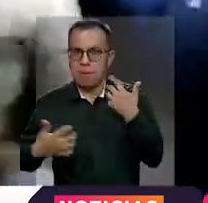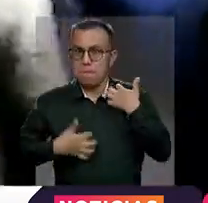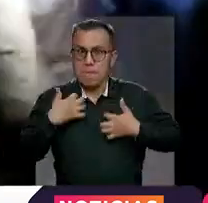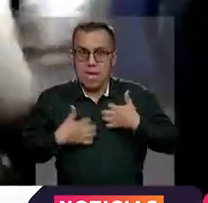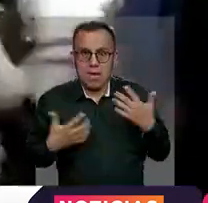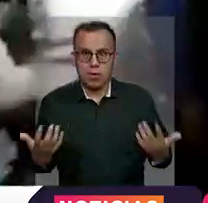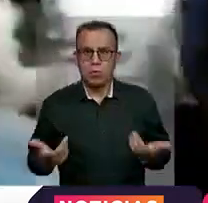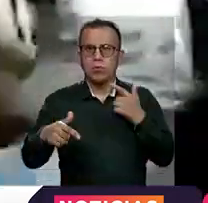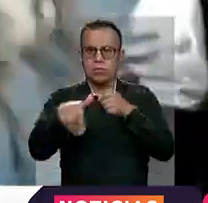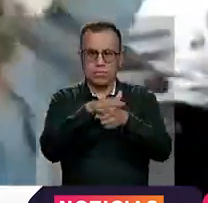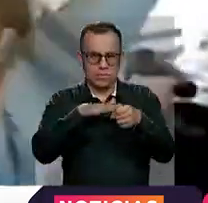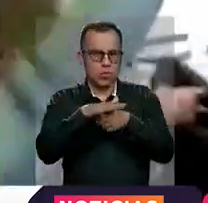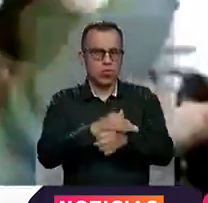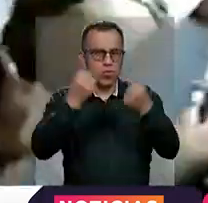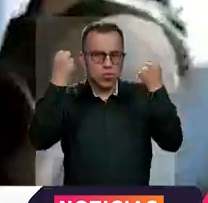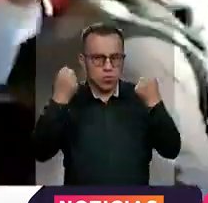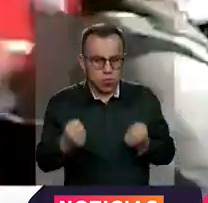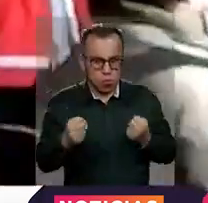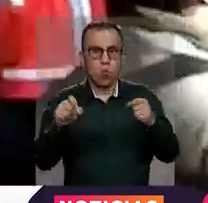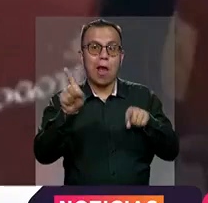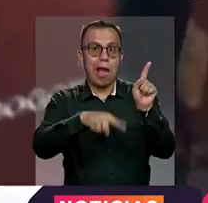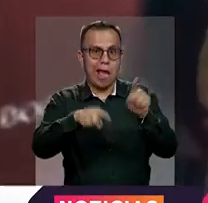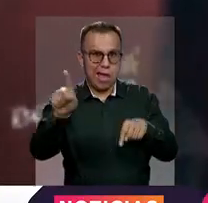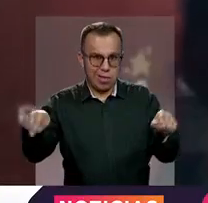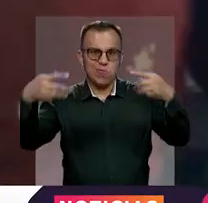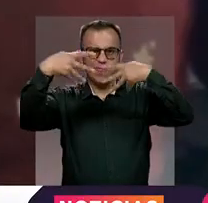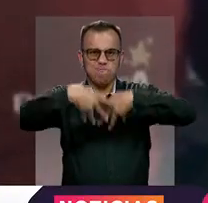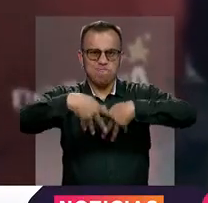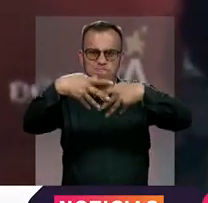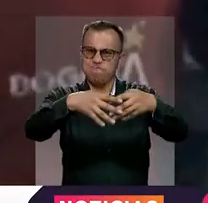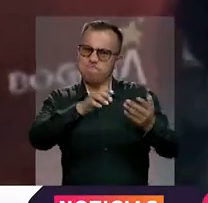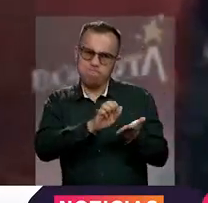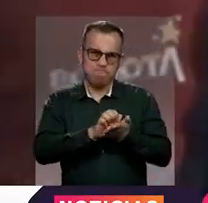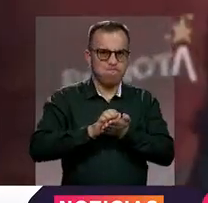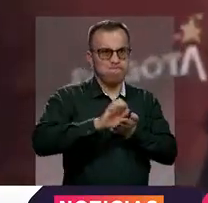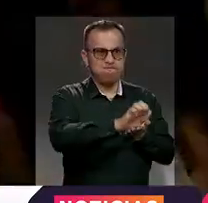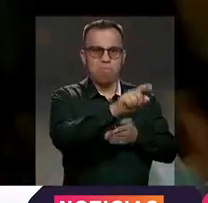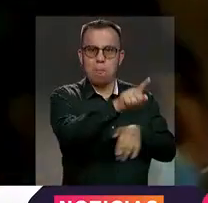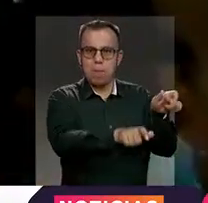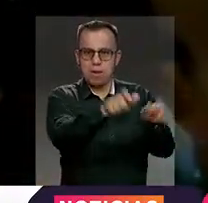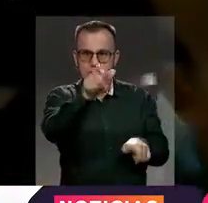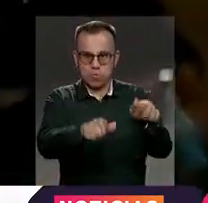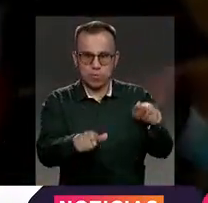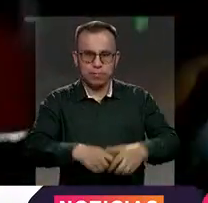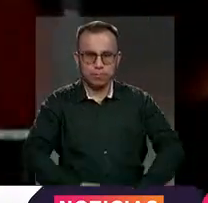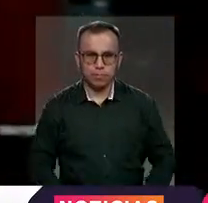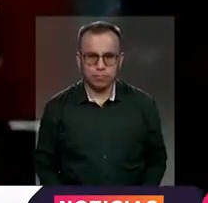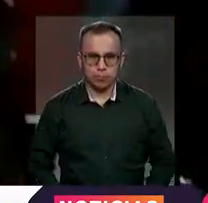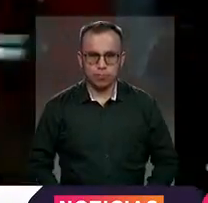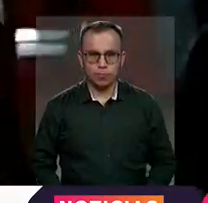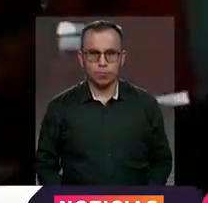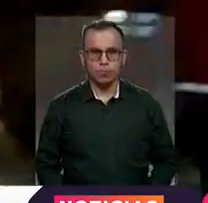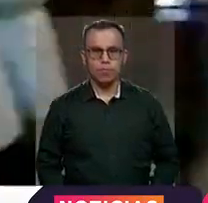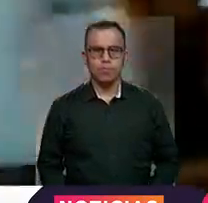Por momentos se vivió tensión, pues algunos manifestantes rechazaron la presencia de varios funcionarios.